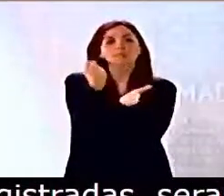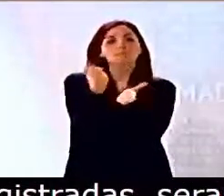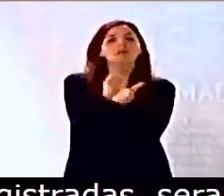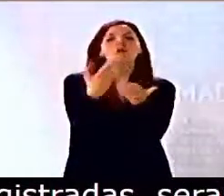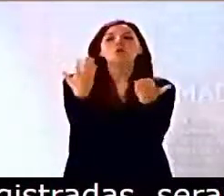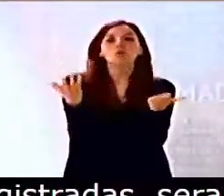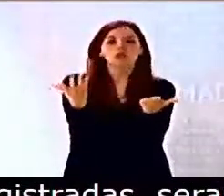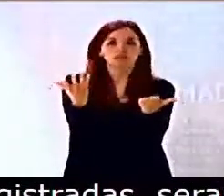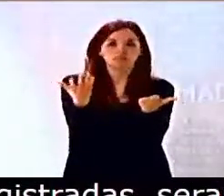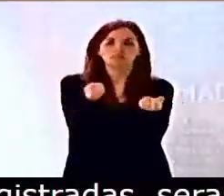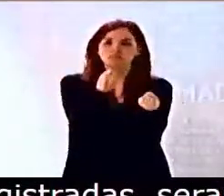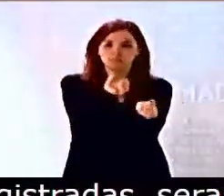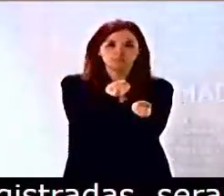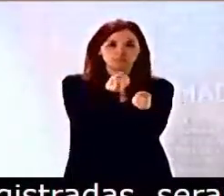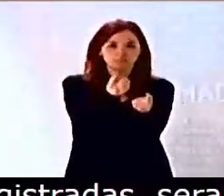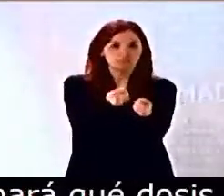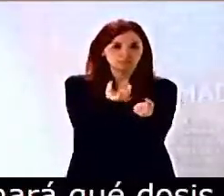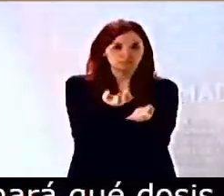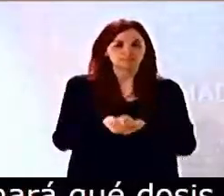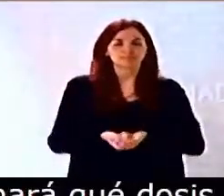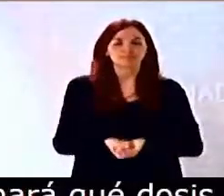hay que ponerle.